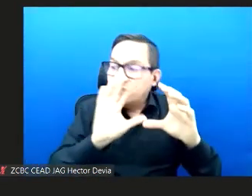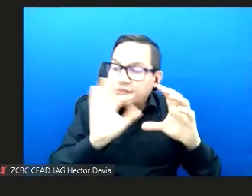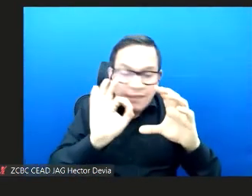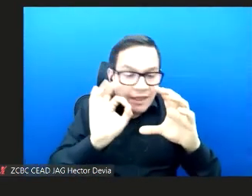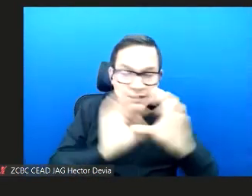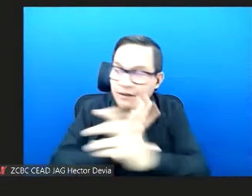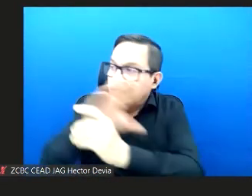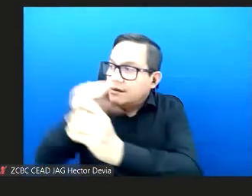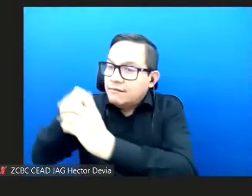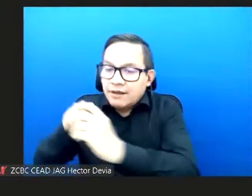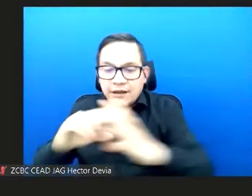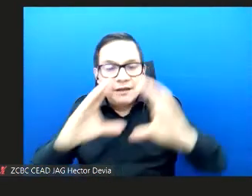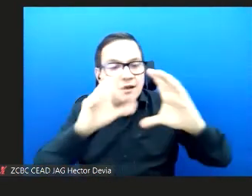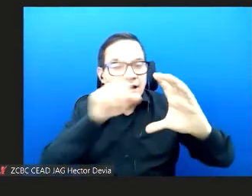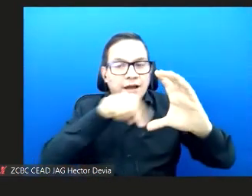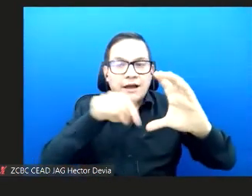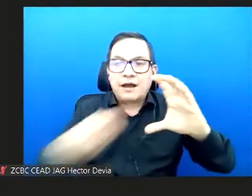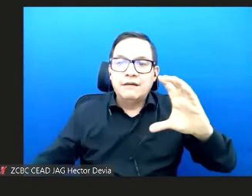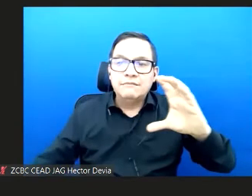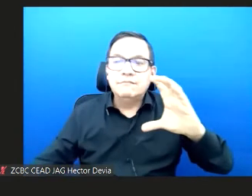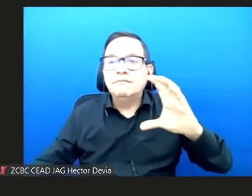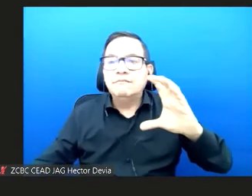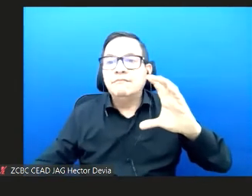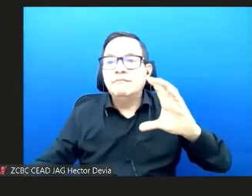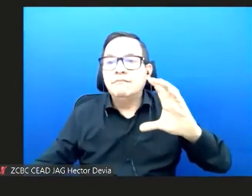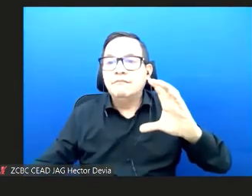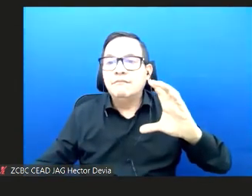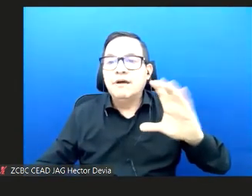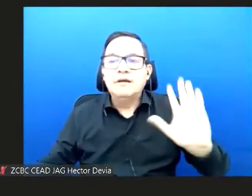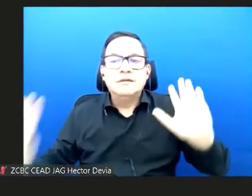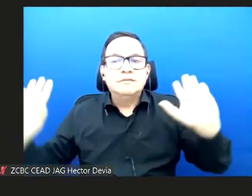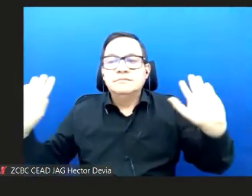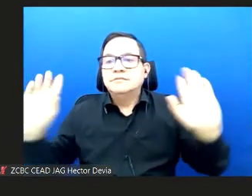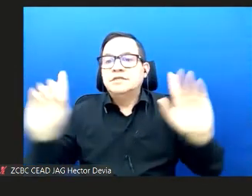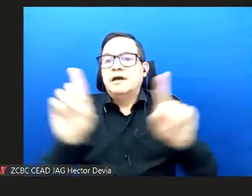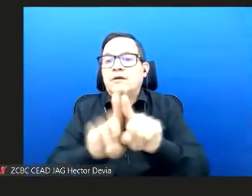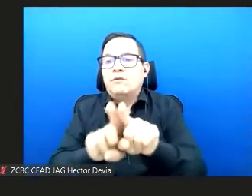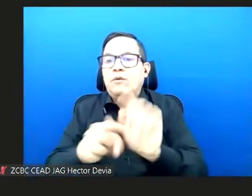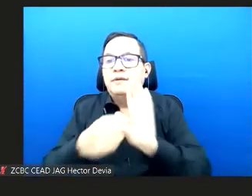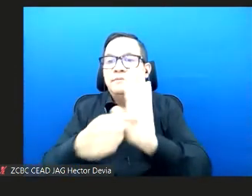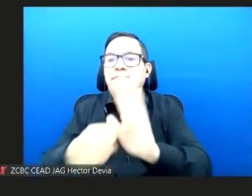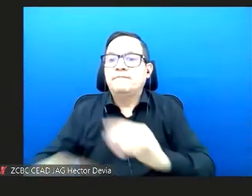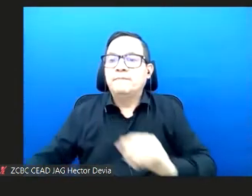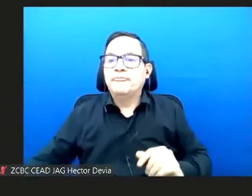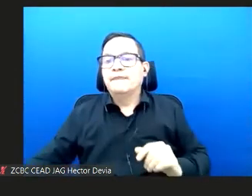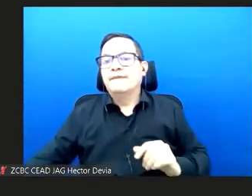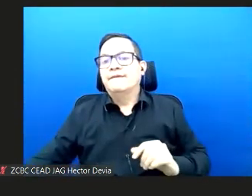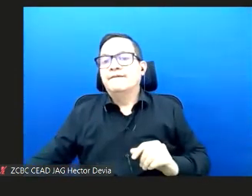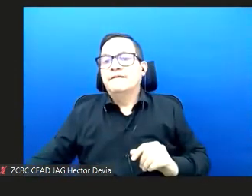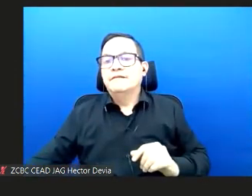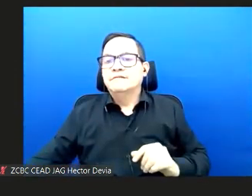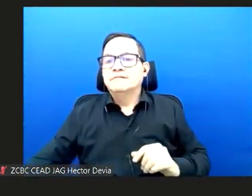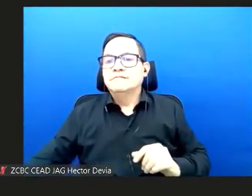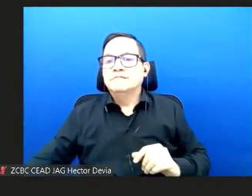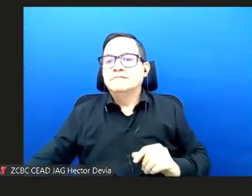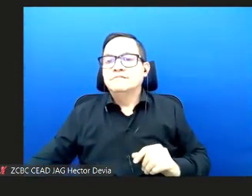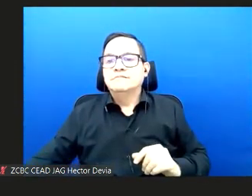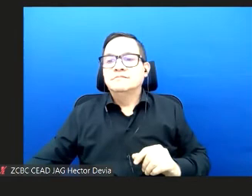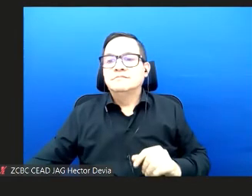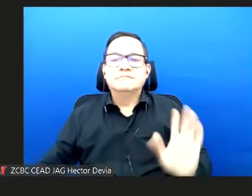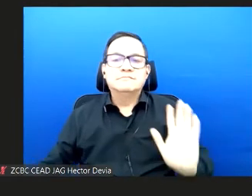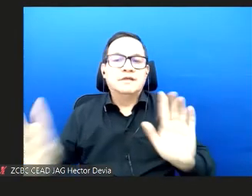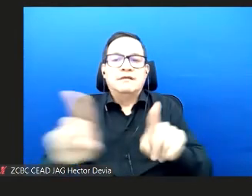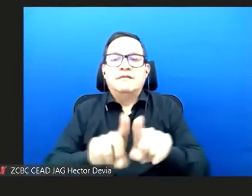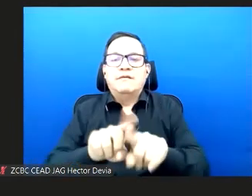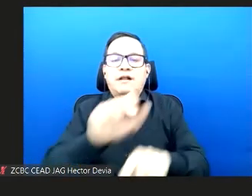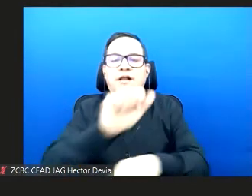¿sí? Se sombrea y se representa pues A, mejor dicho, A menos B es igual